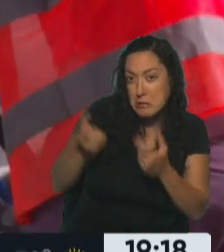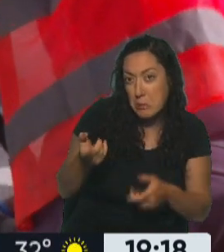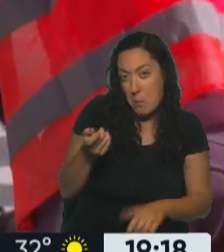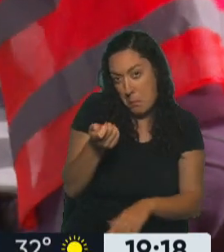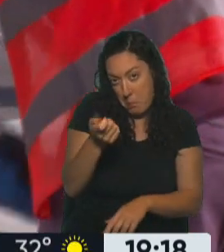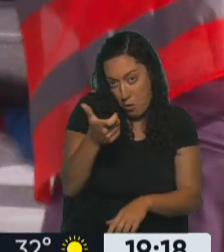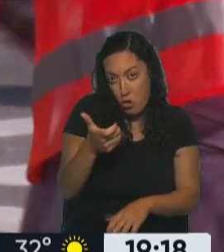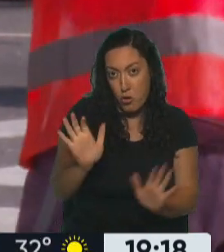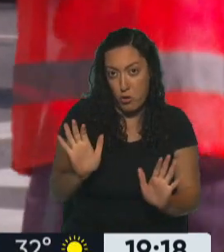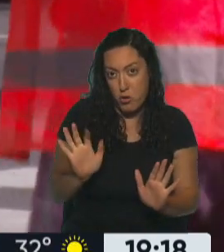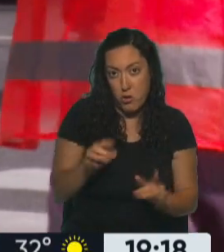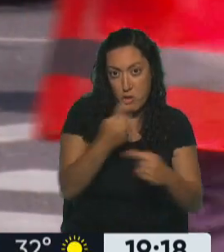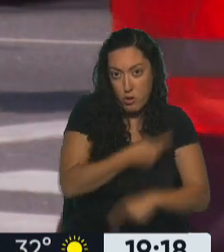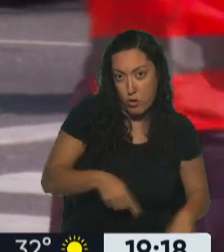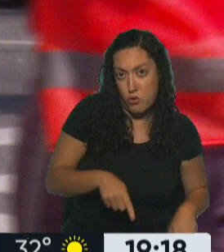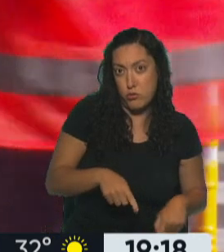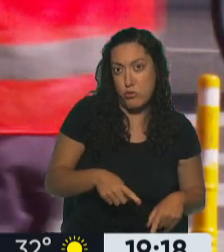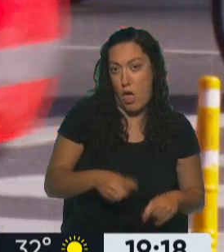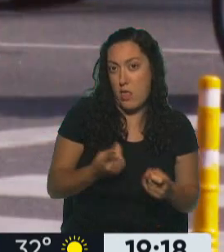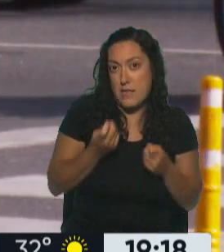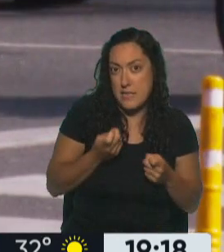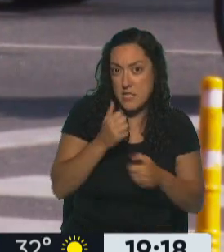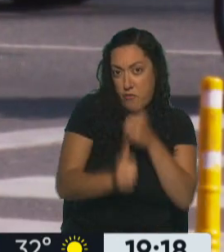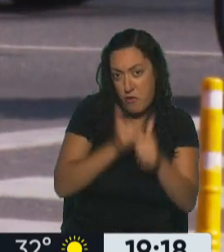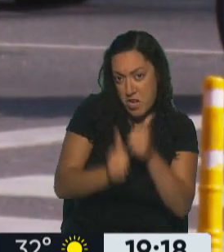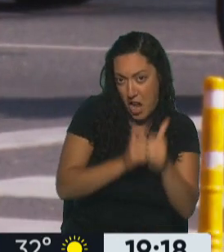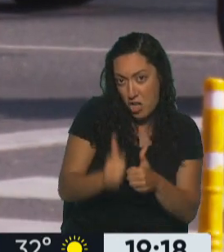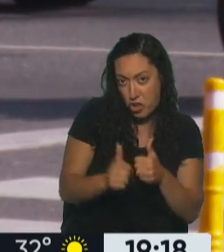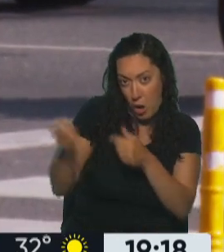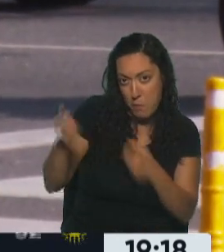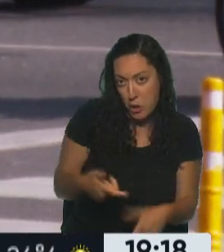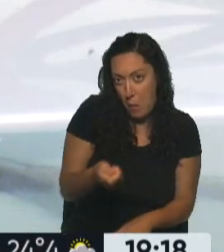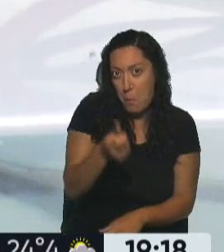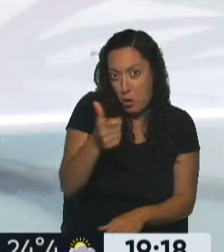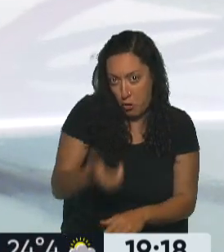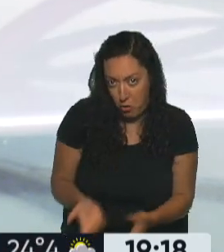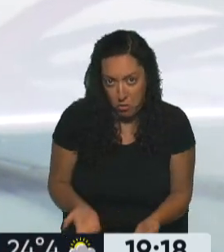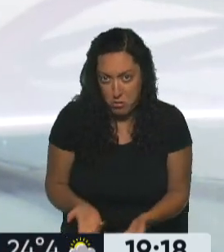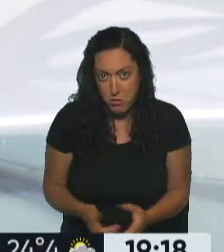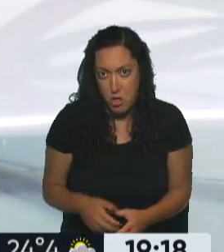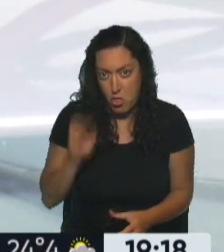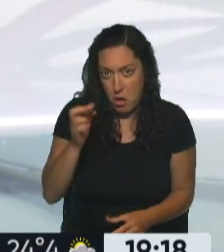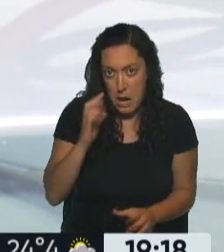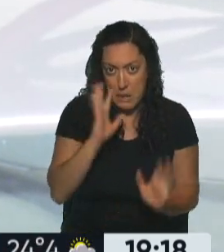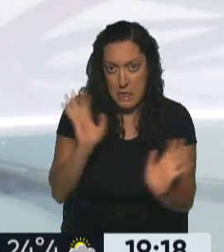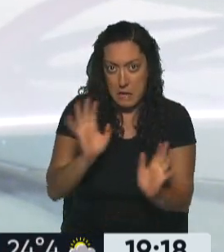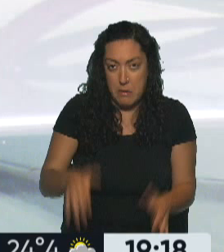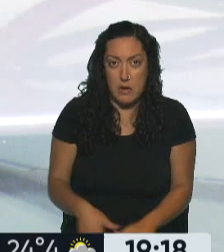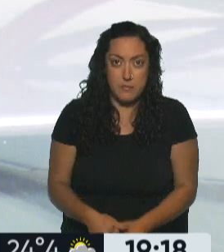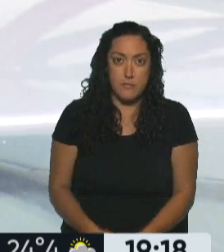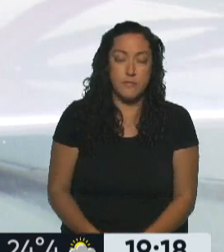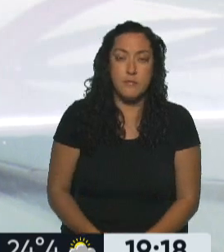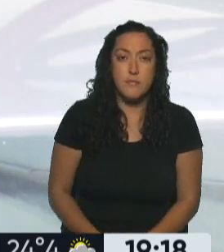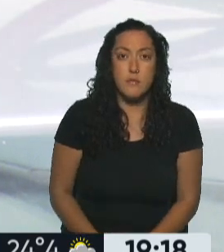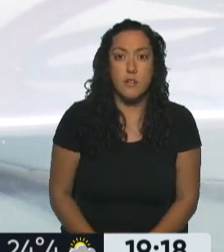o algún bien que o insumo que deban incorporar del exterior y pagarlo en dólares. Con lo que significa además por